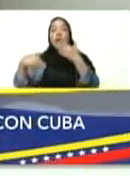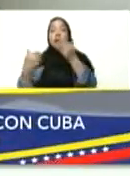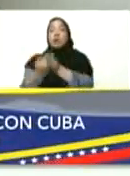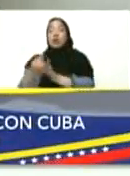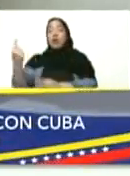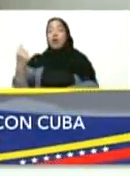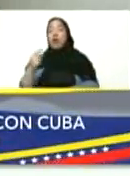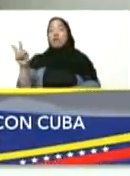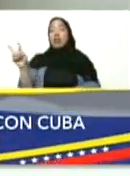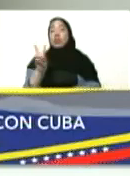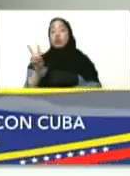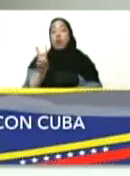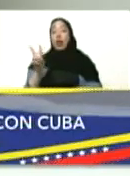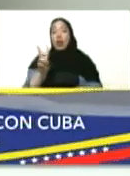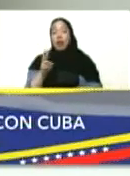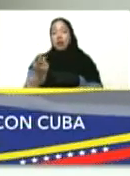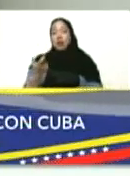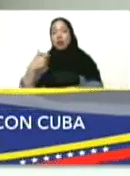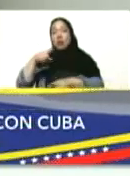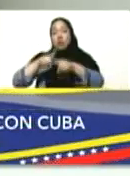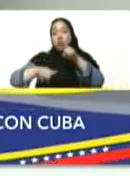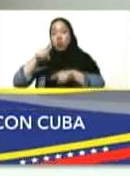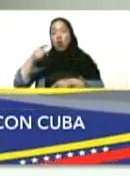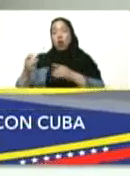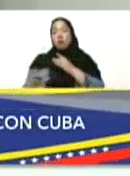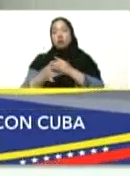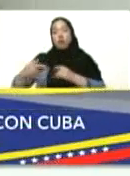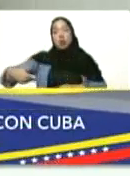traemos a Venezuela. Tenemos el repuesto, tenemos el chip.